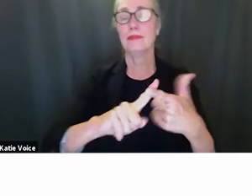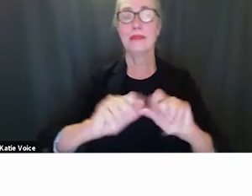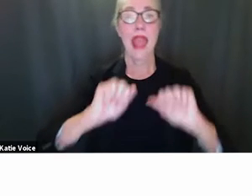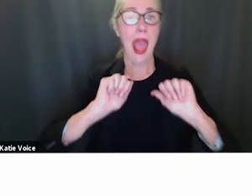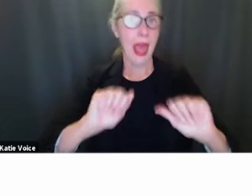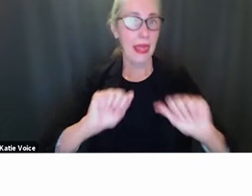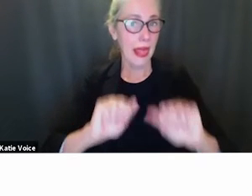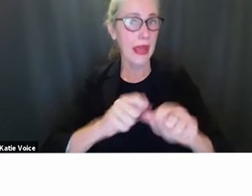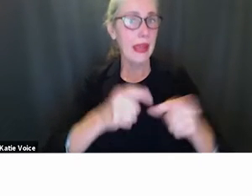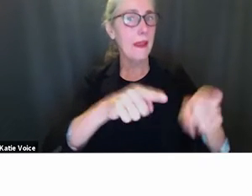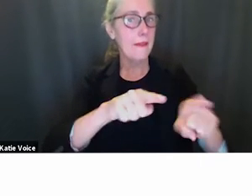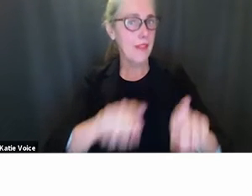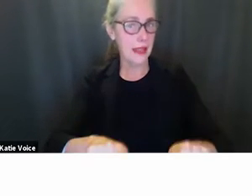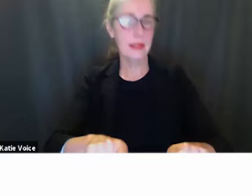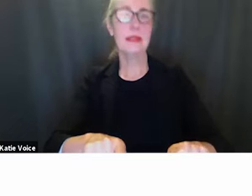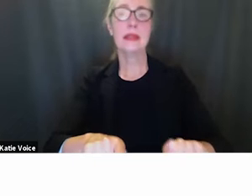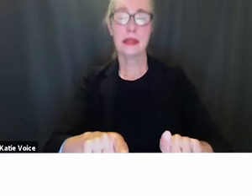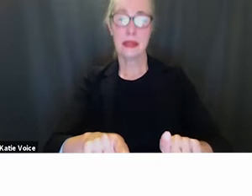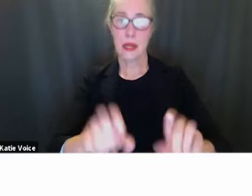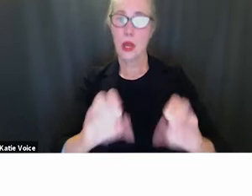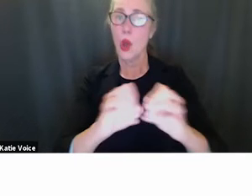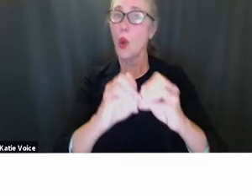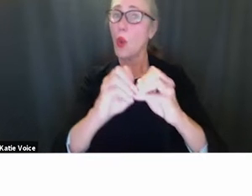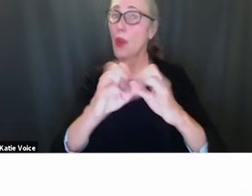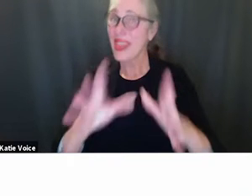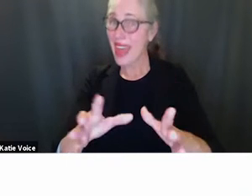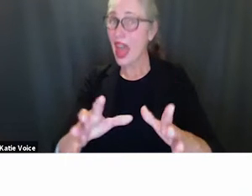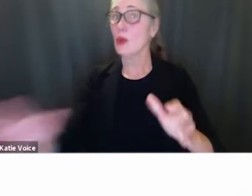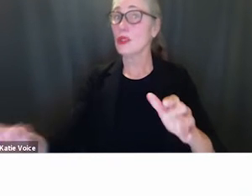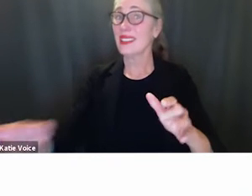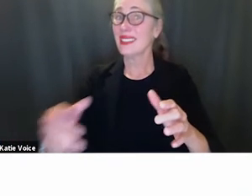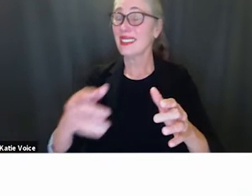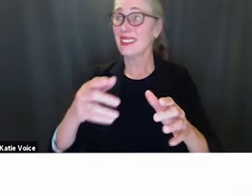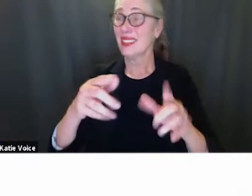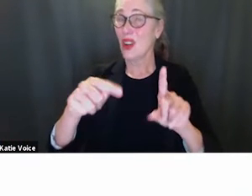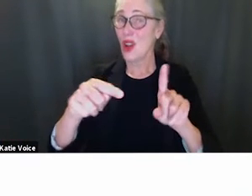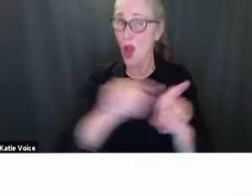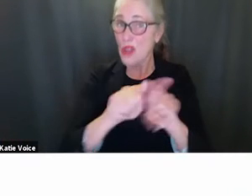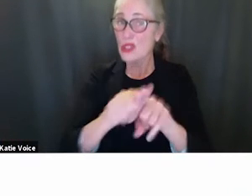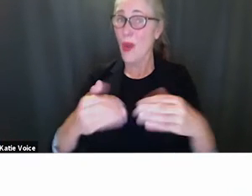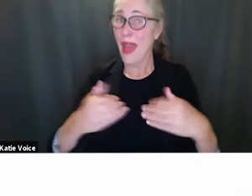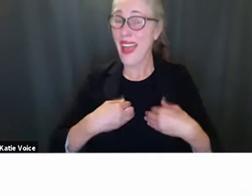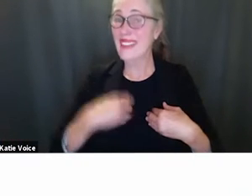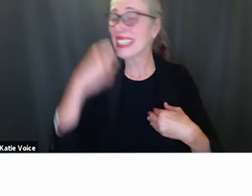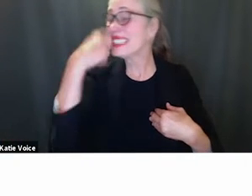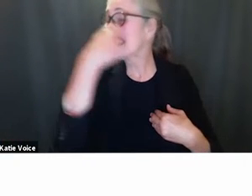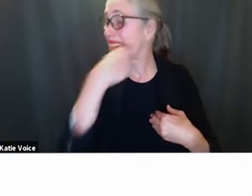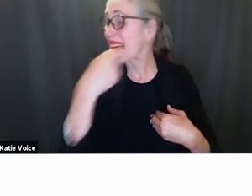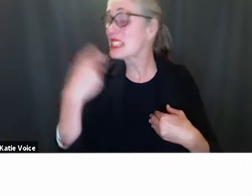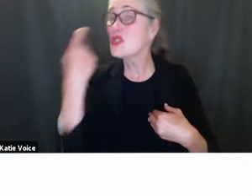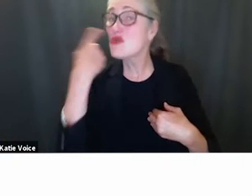eventos deportivos o de artes escénicas sin tener que presentar una prueba negativa de COVID.